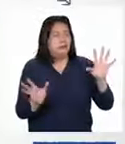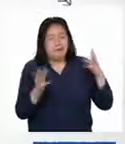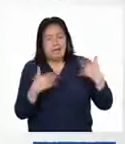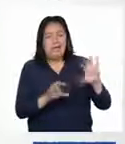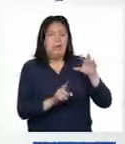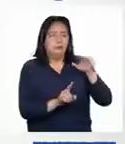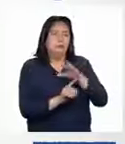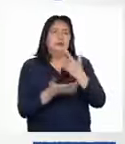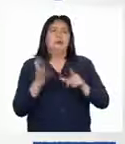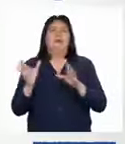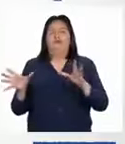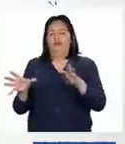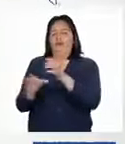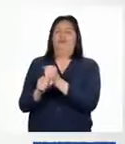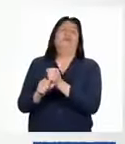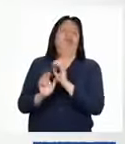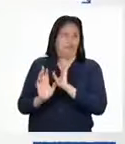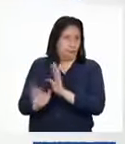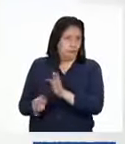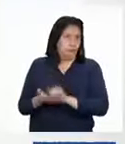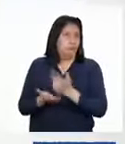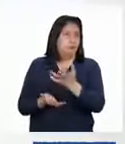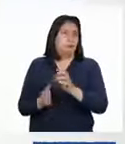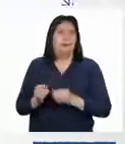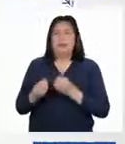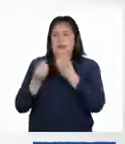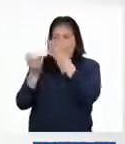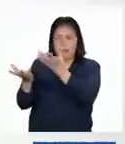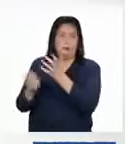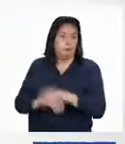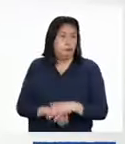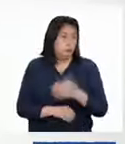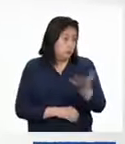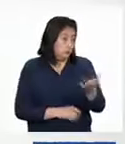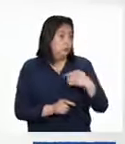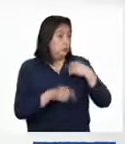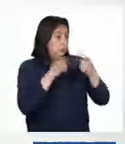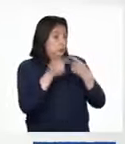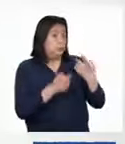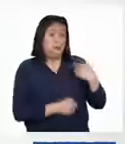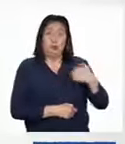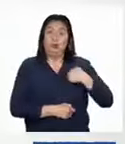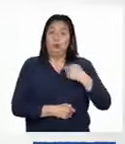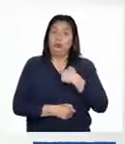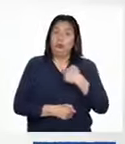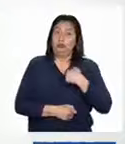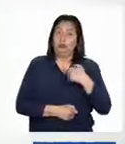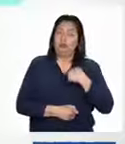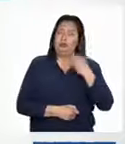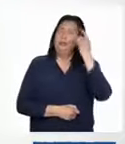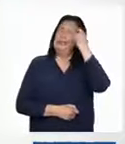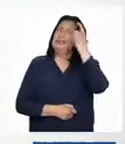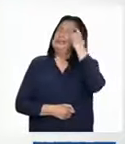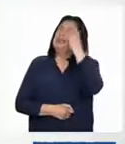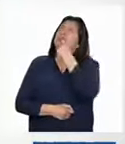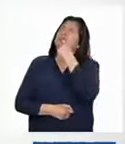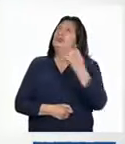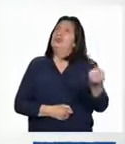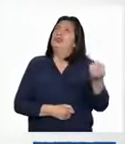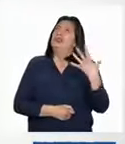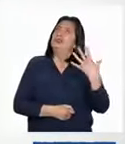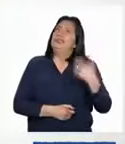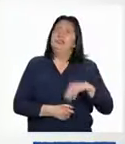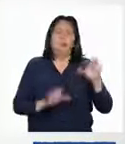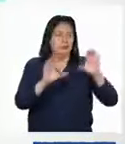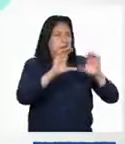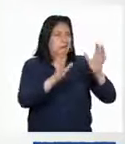que hemos visto, sacaremos una conclusión y la comunicaremos. Les cuento que he estado pensando mucho en lo que dijo nuestra